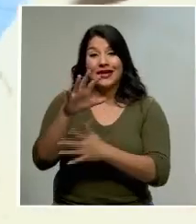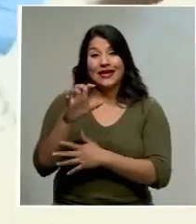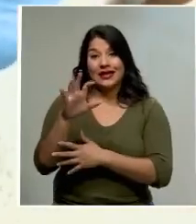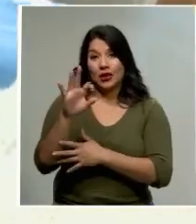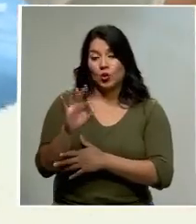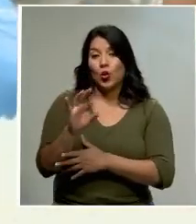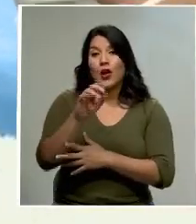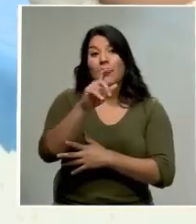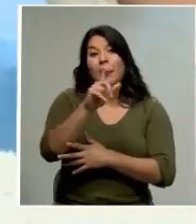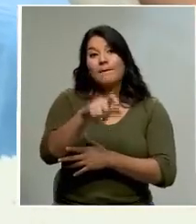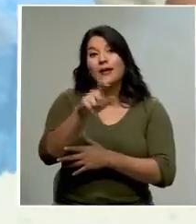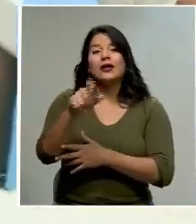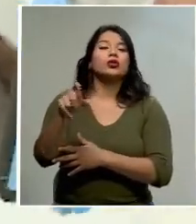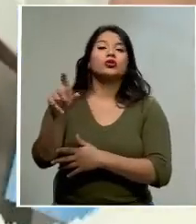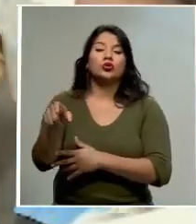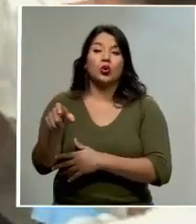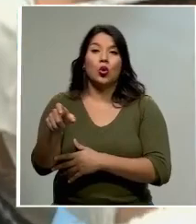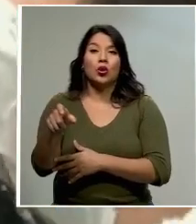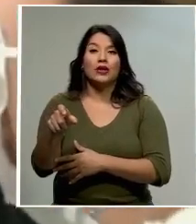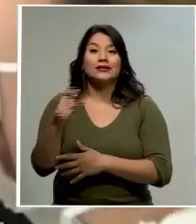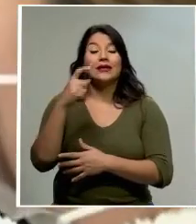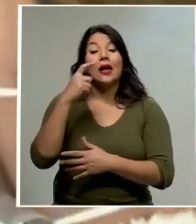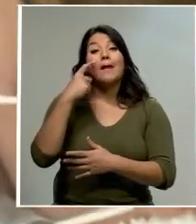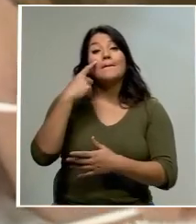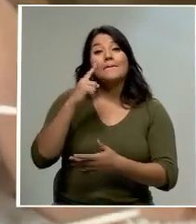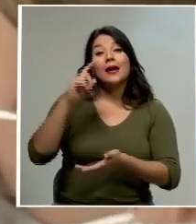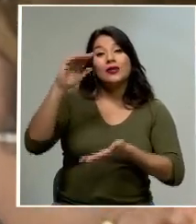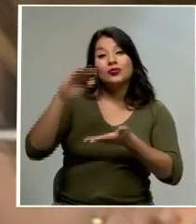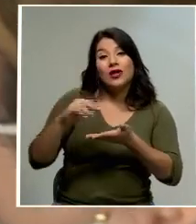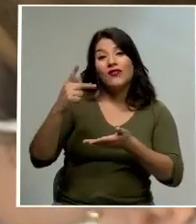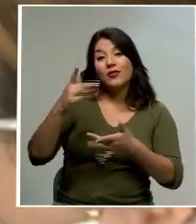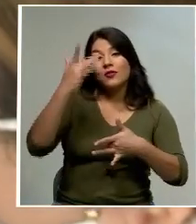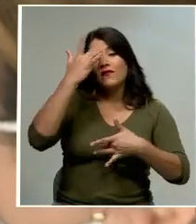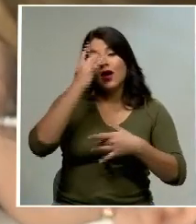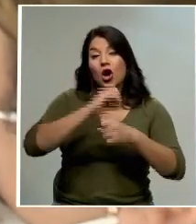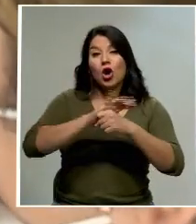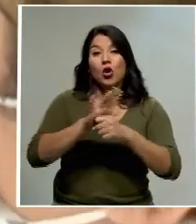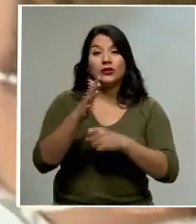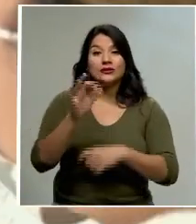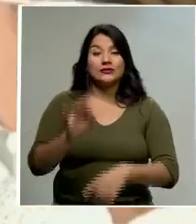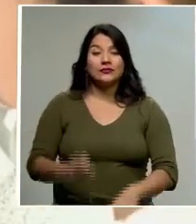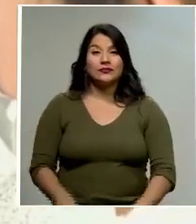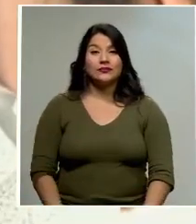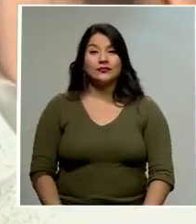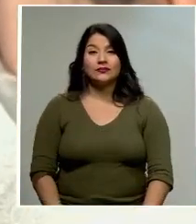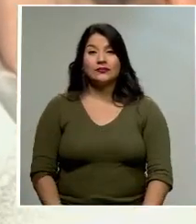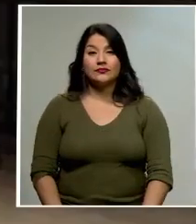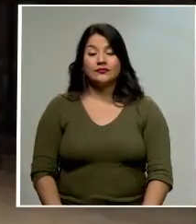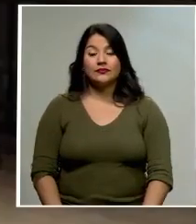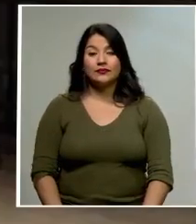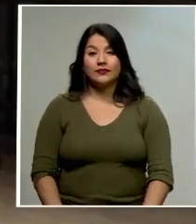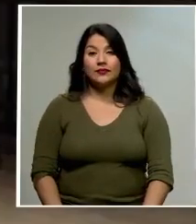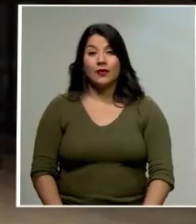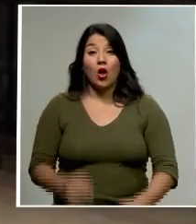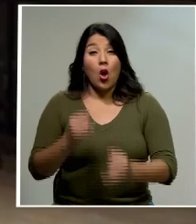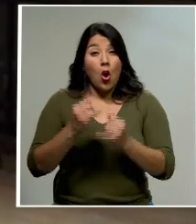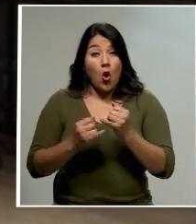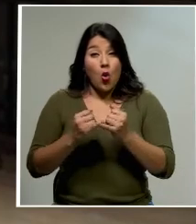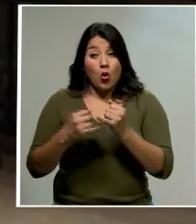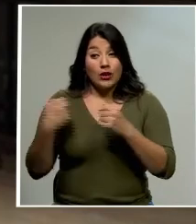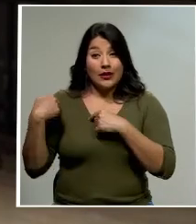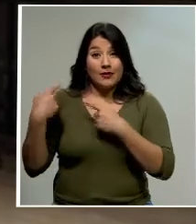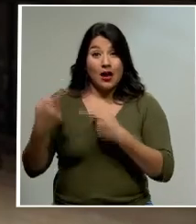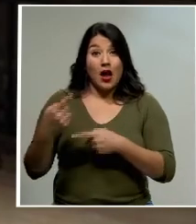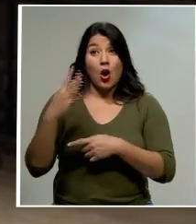3.643.509 dosis de la vacuna contra la COVID-19 aplicada desde que inició la campaña. En las últimas 4